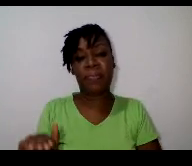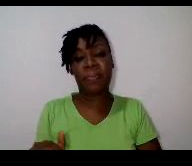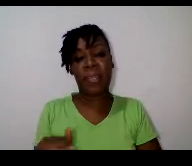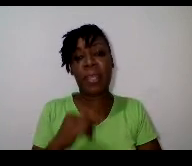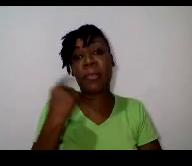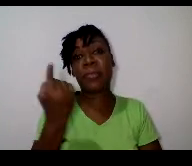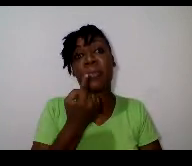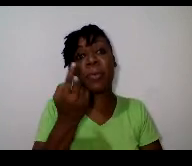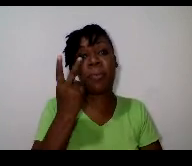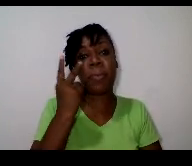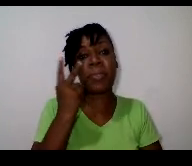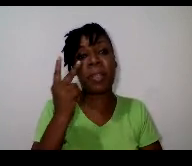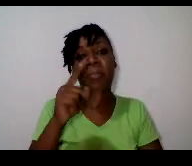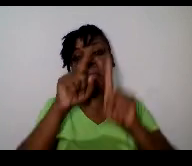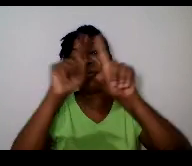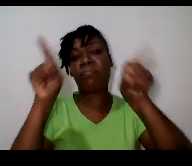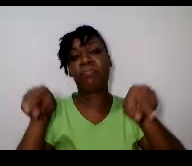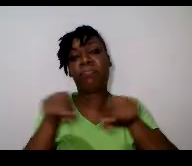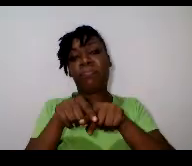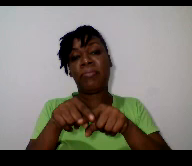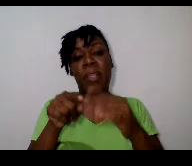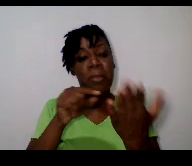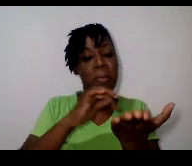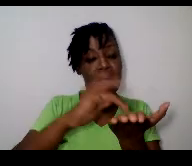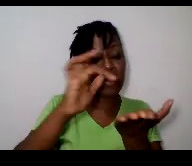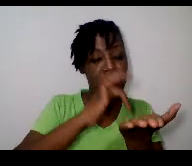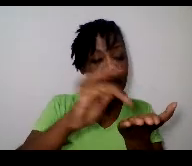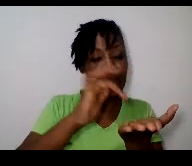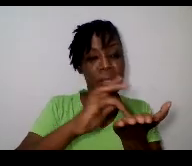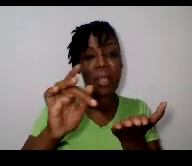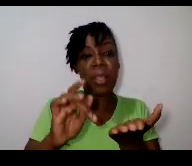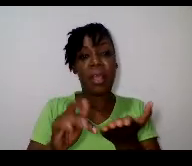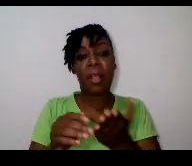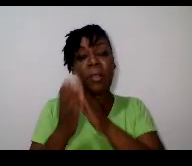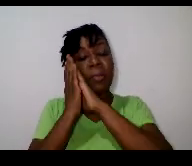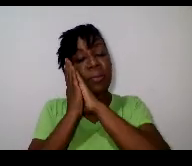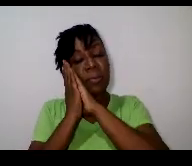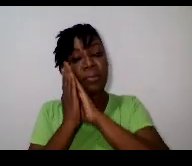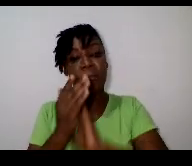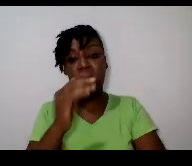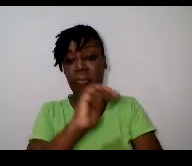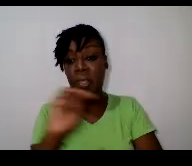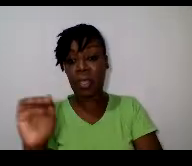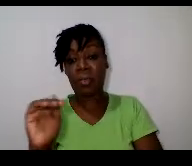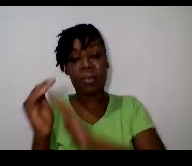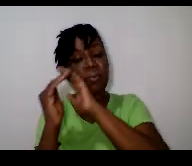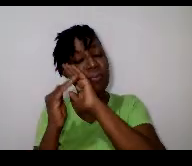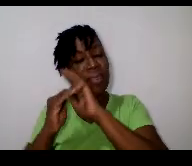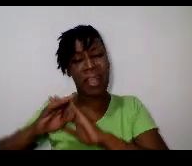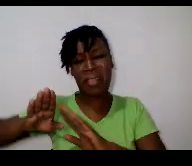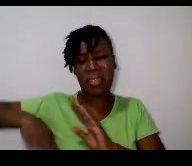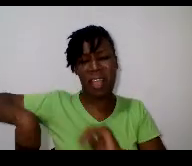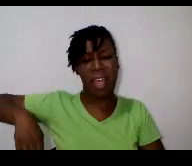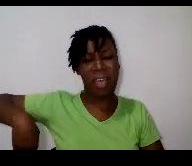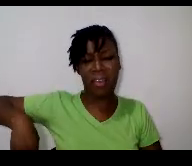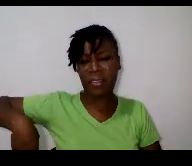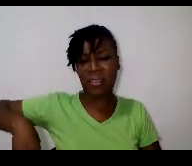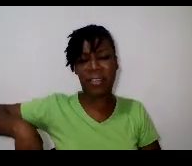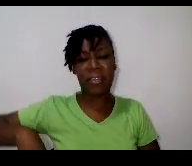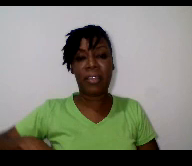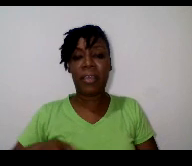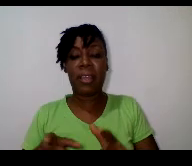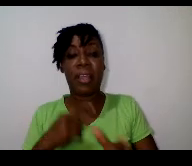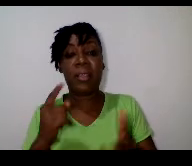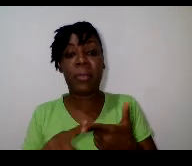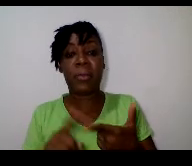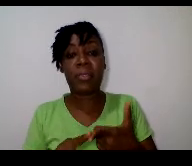por estar expuestos a pantallas. Los niños están durmiendo más tarde, entonces no están priorizando en una de las patas de esta mesa. Los niños